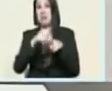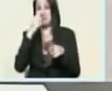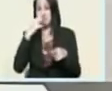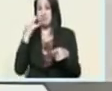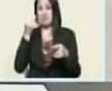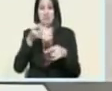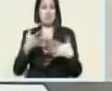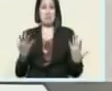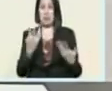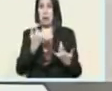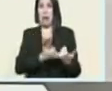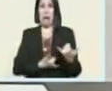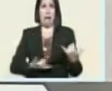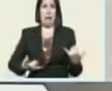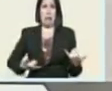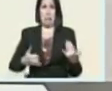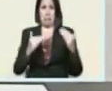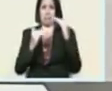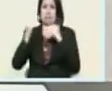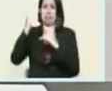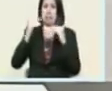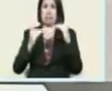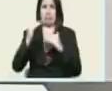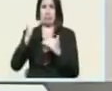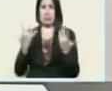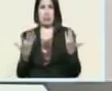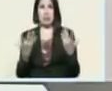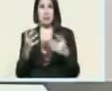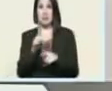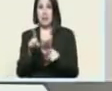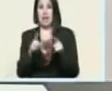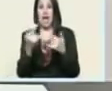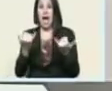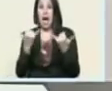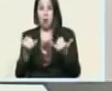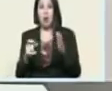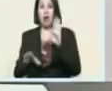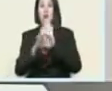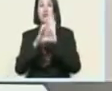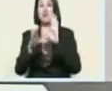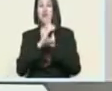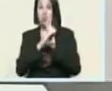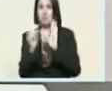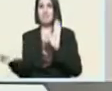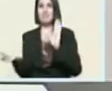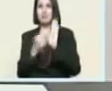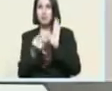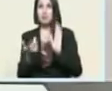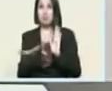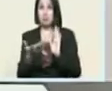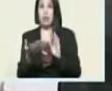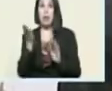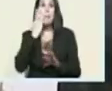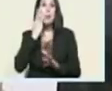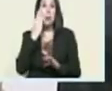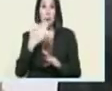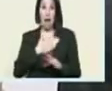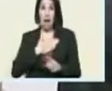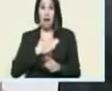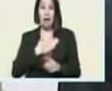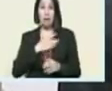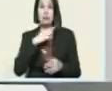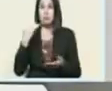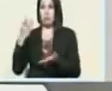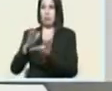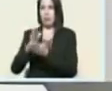que no eran del tamaño del salario mínimo, no, eso lo pusimos en la Constitución. Mi mamá, que en paz descanse, que siempre